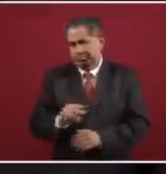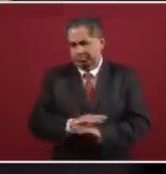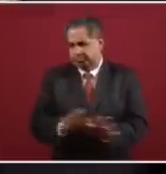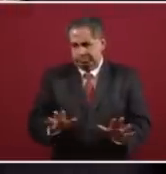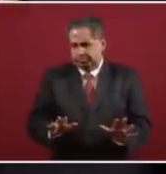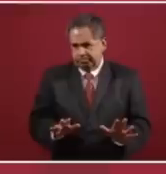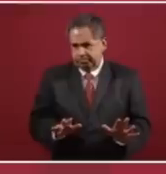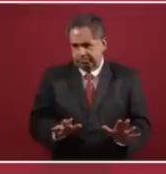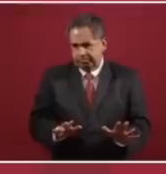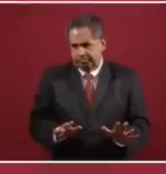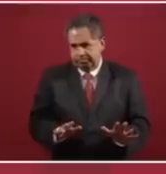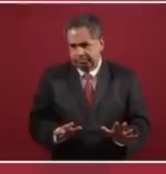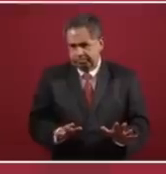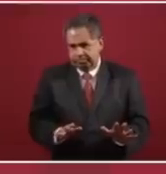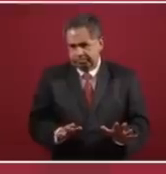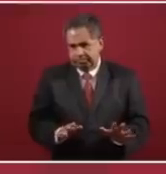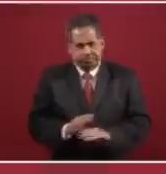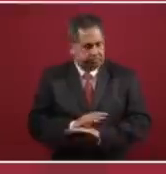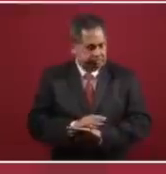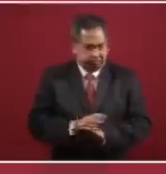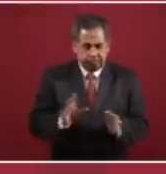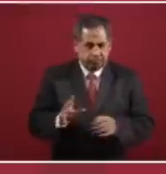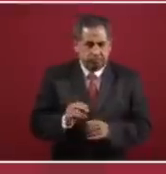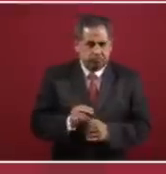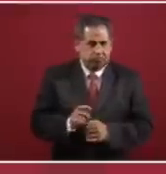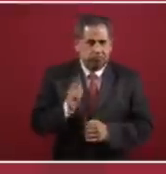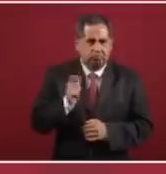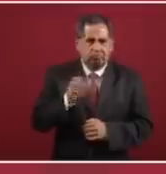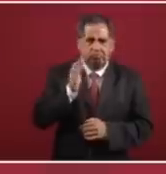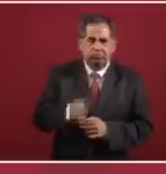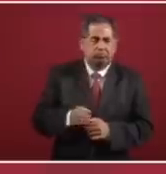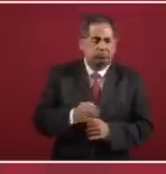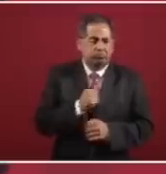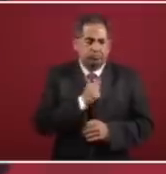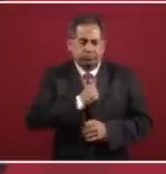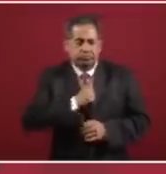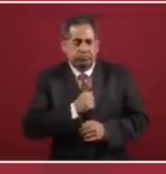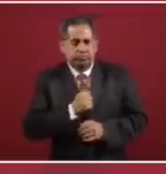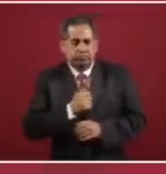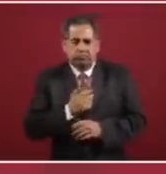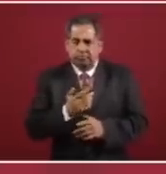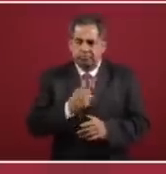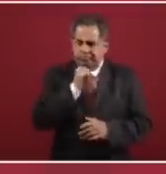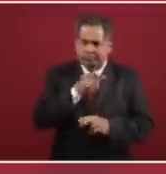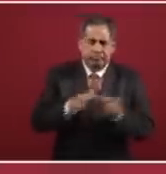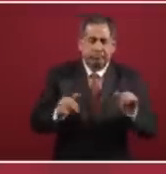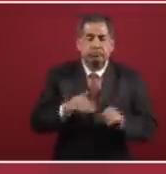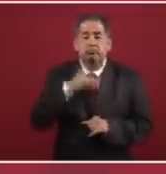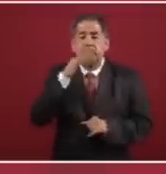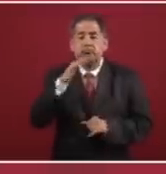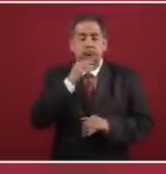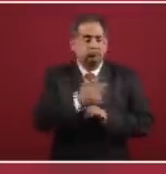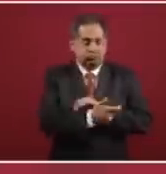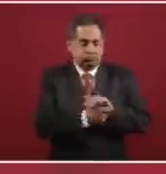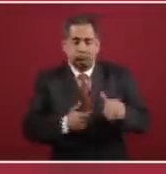desde luego que no se acepta el influyentismo ni la corrupción,